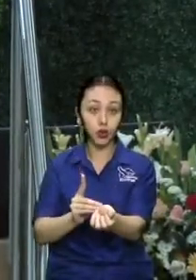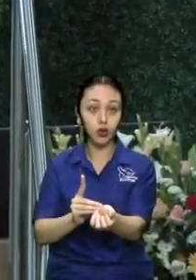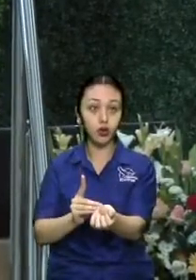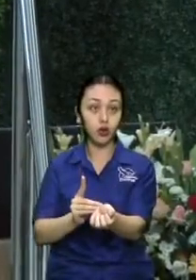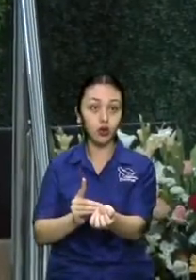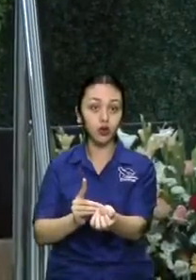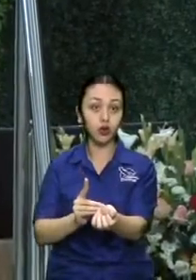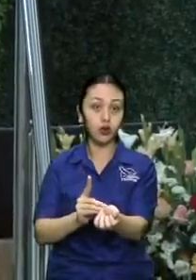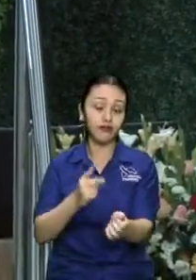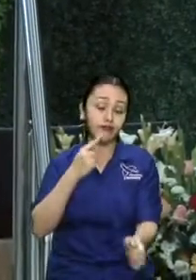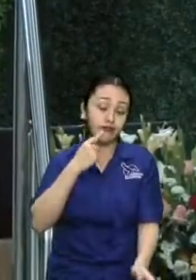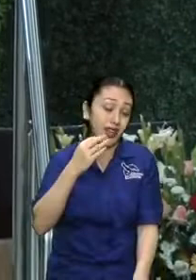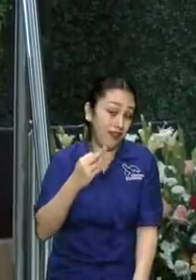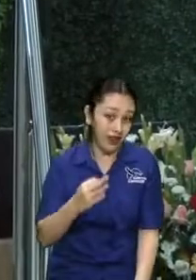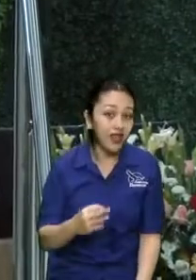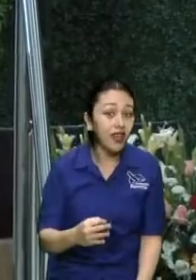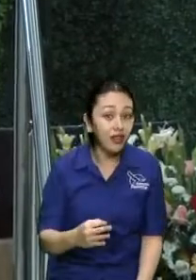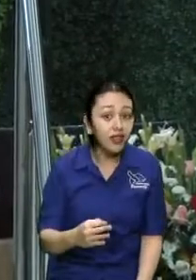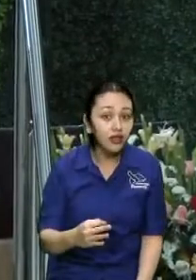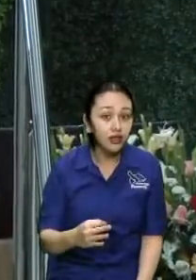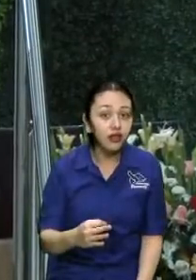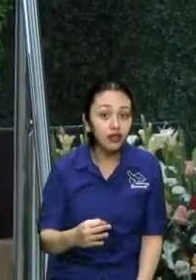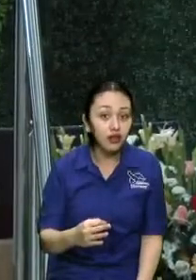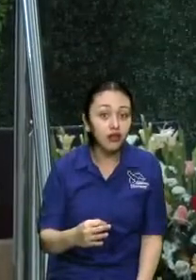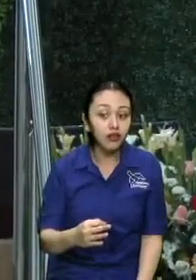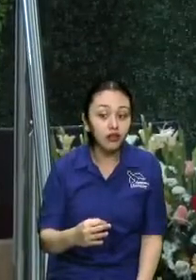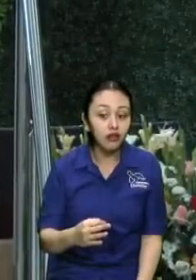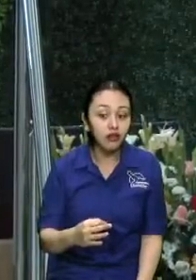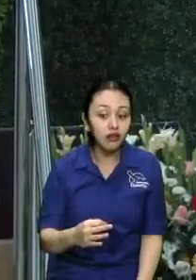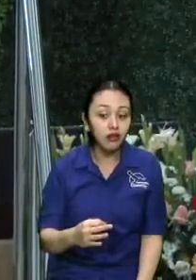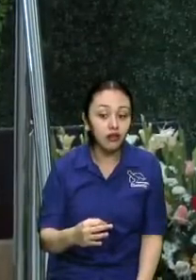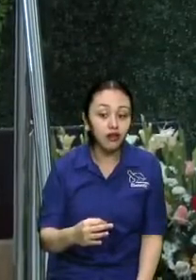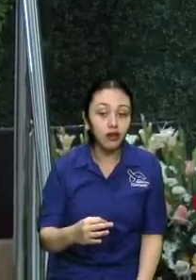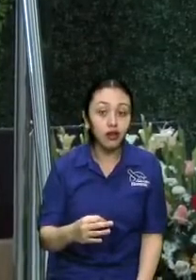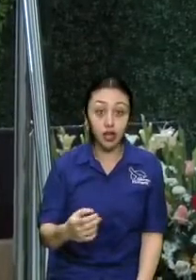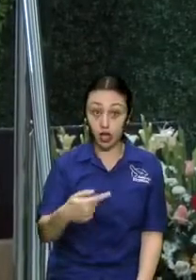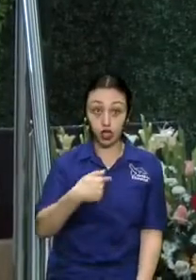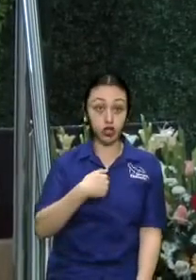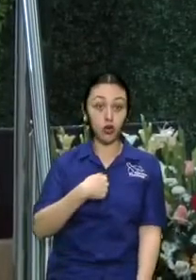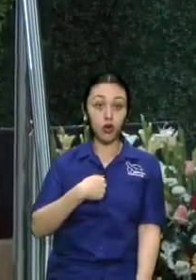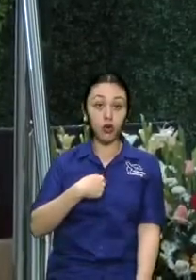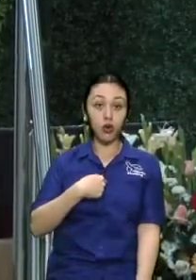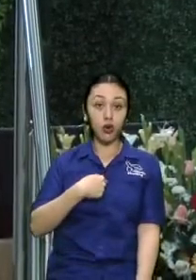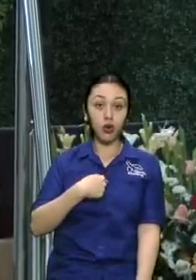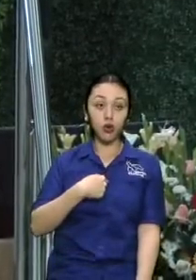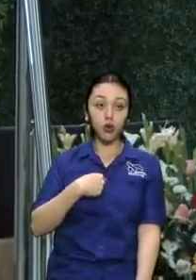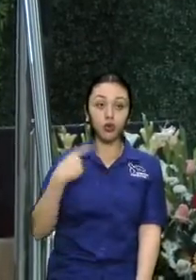la mera verdad, yo solo en la televisión había visto mansiones.